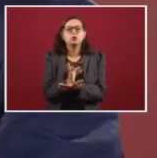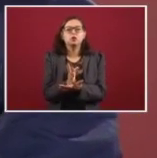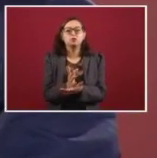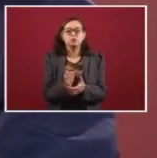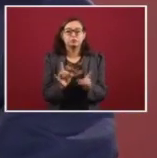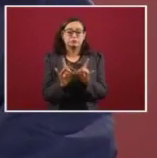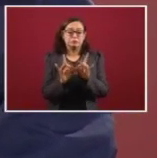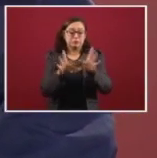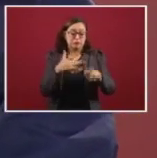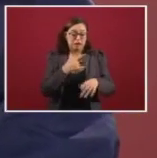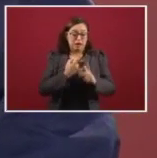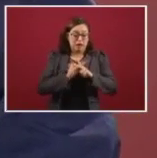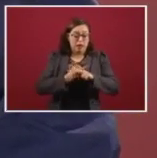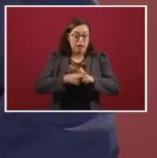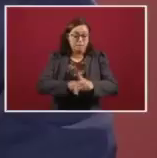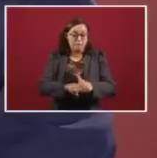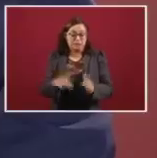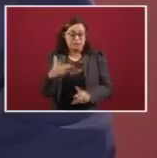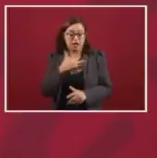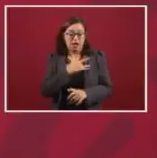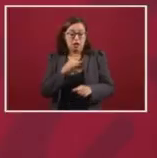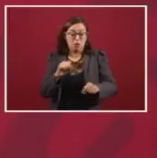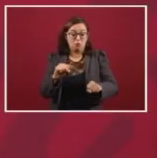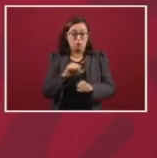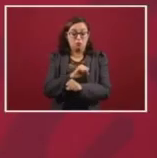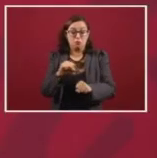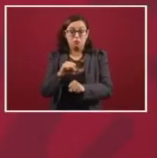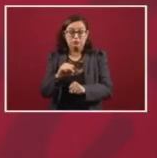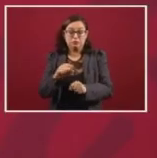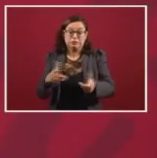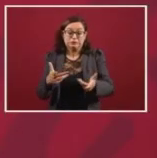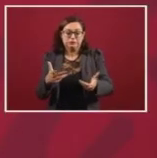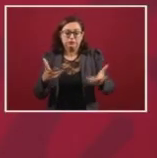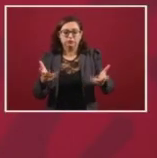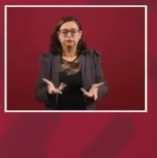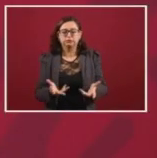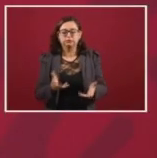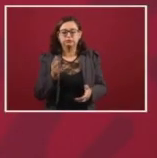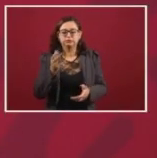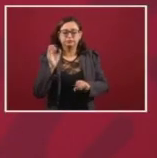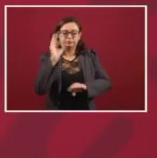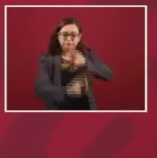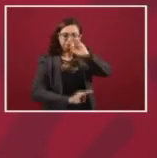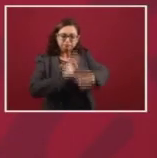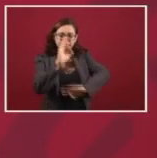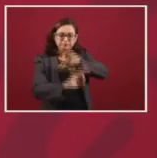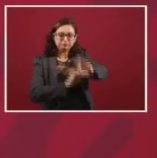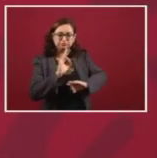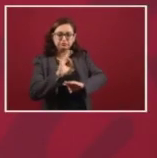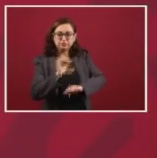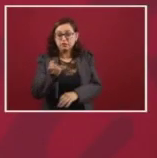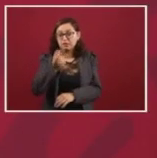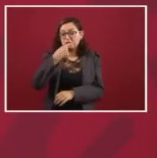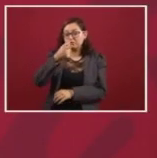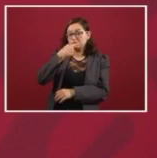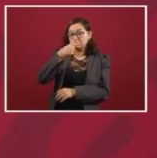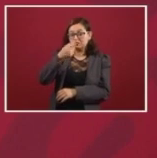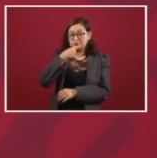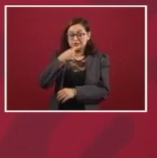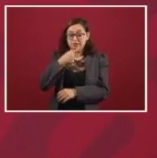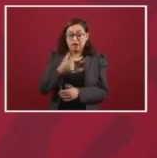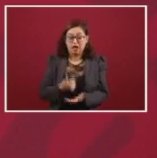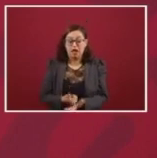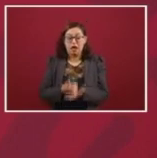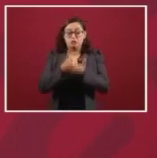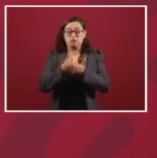salvarles la vida, sino para prepararlos ante el infarto y que